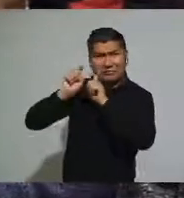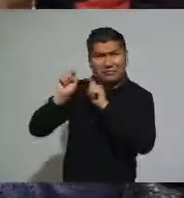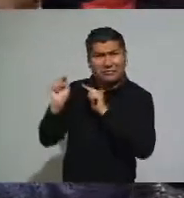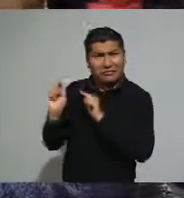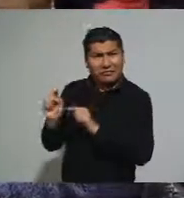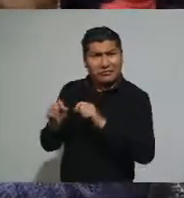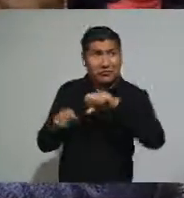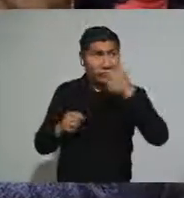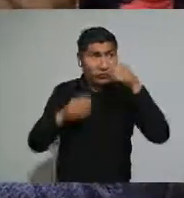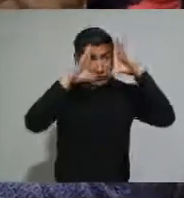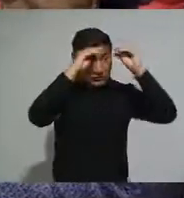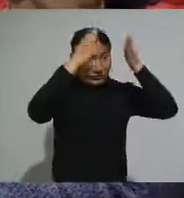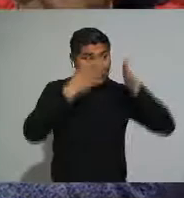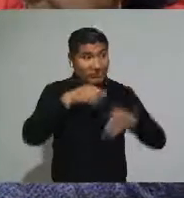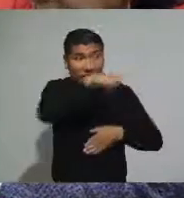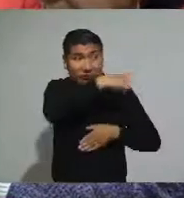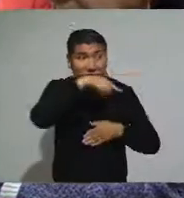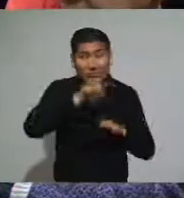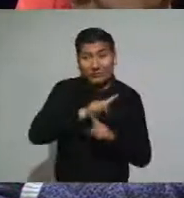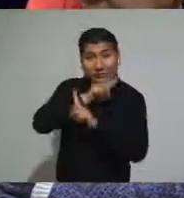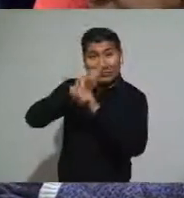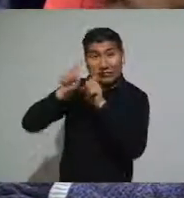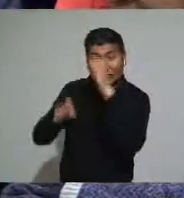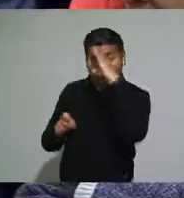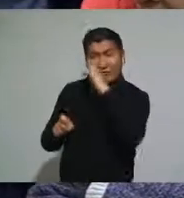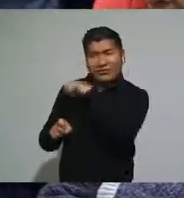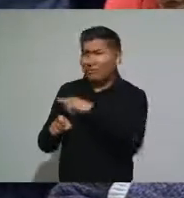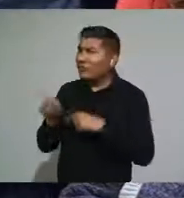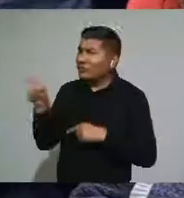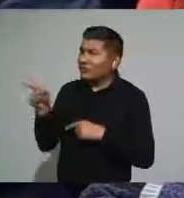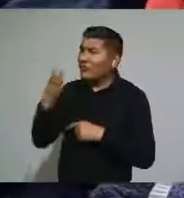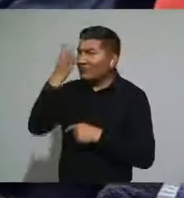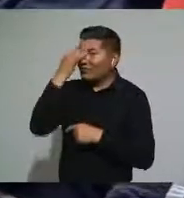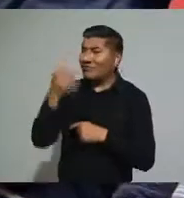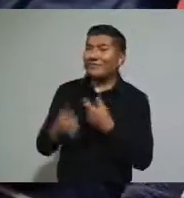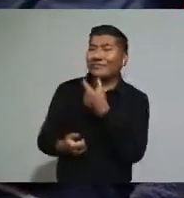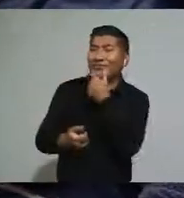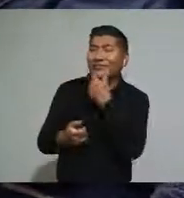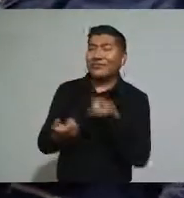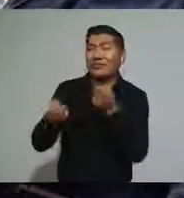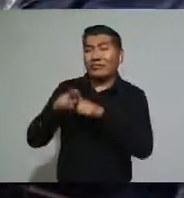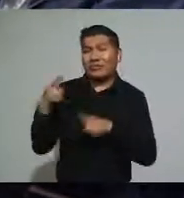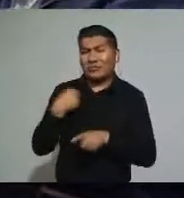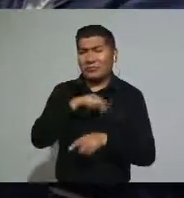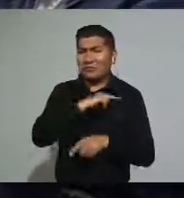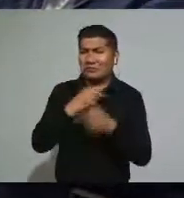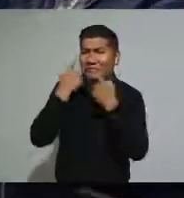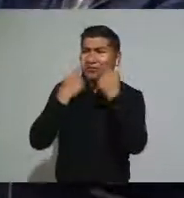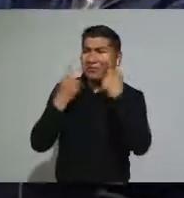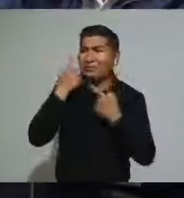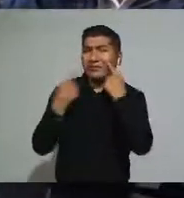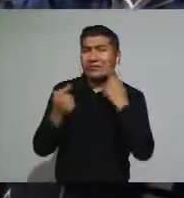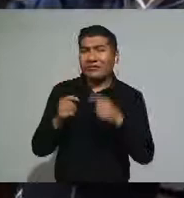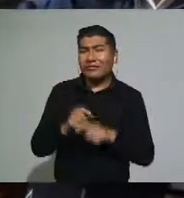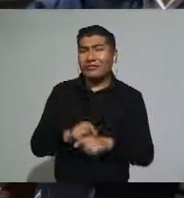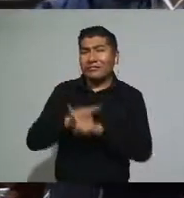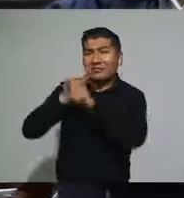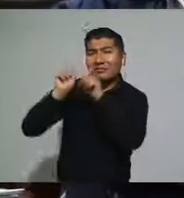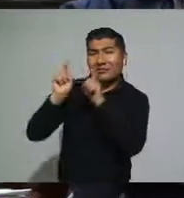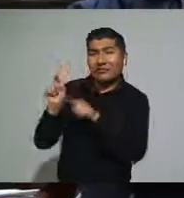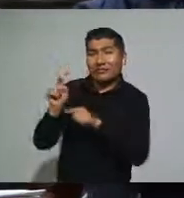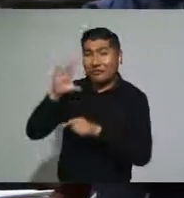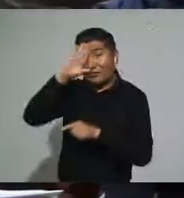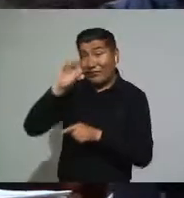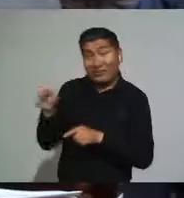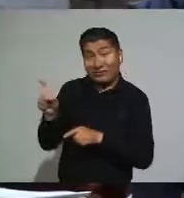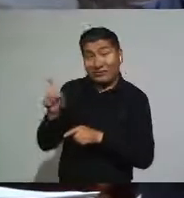otros maestros, los otros rabinos: ¿por qué ríes cuando nosotros lloramos? Y Rabí